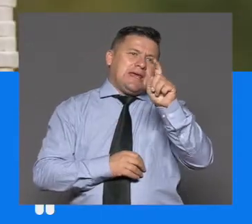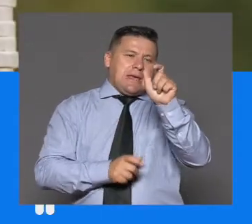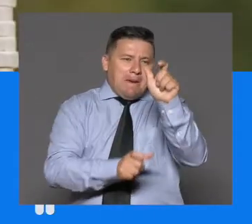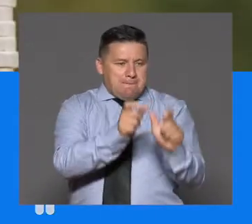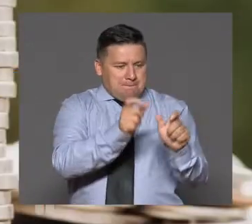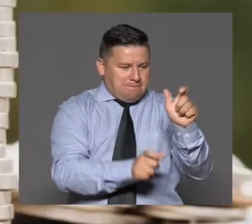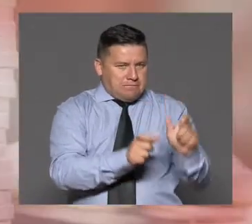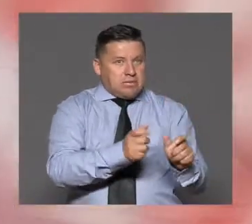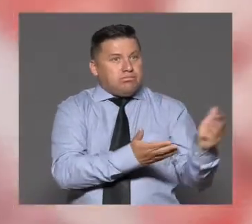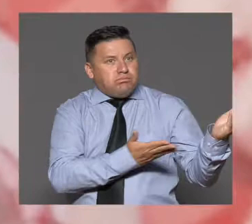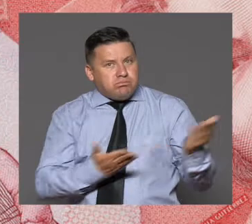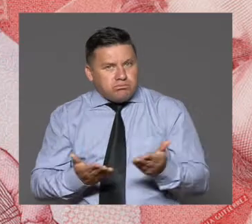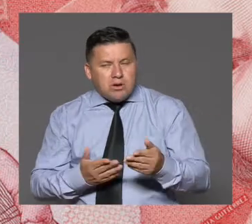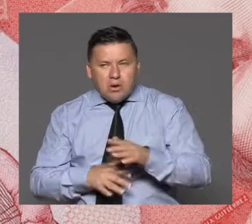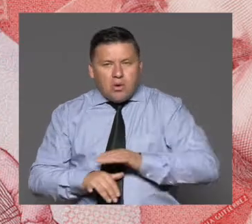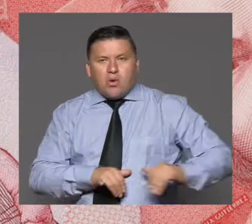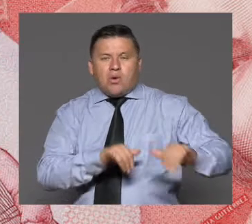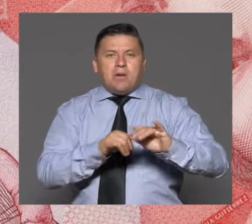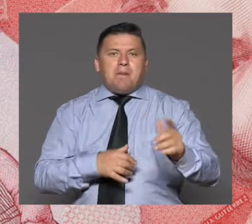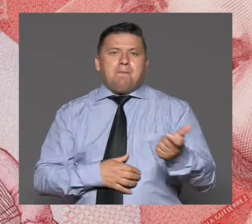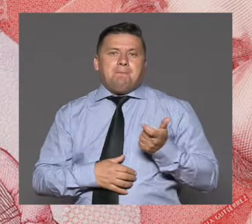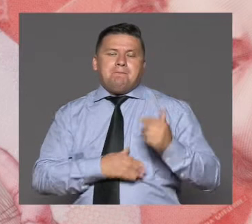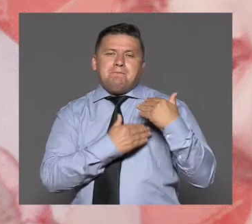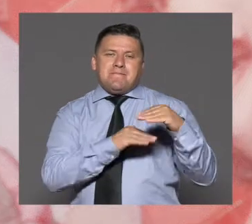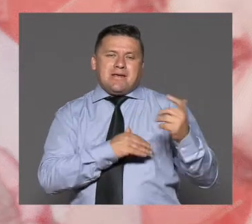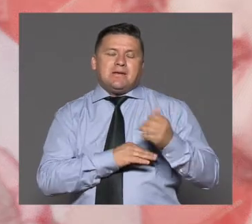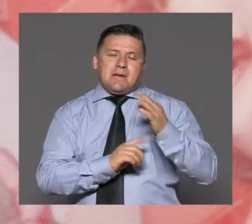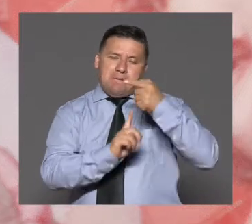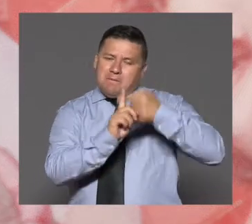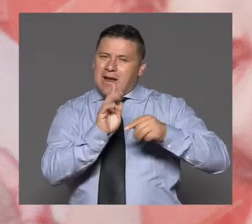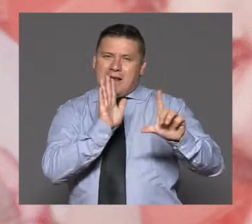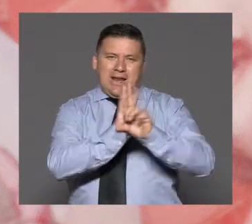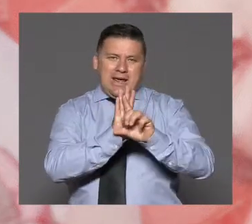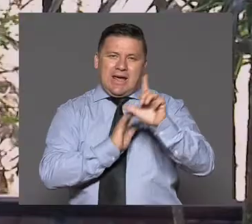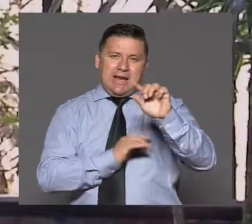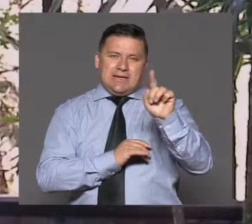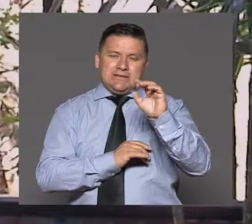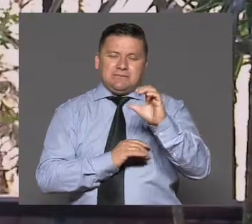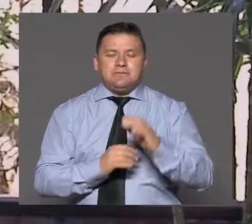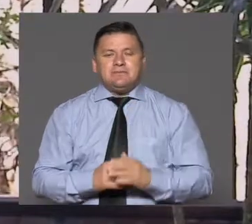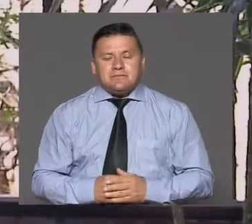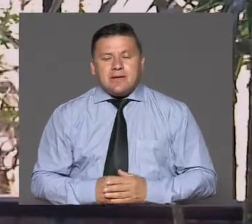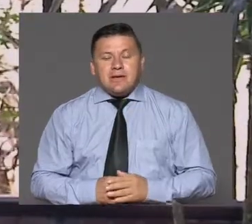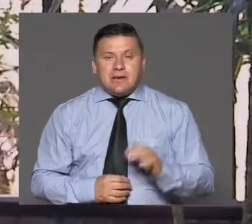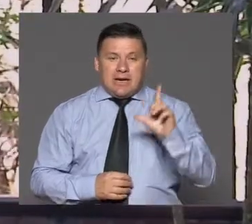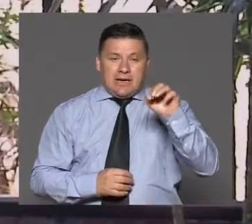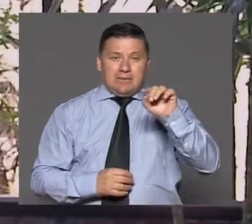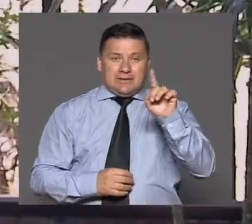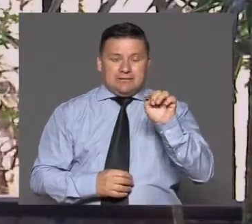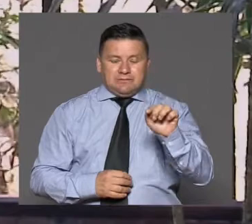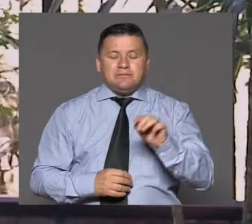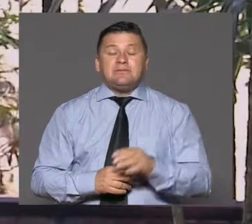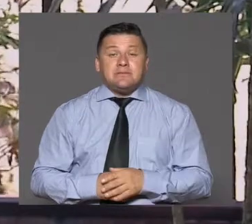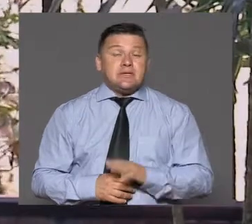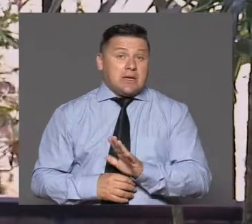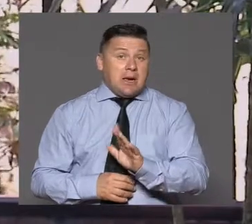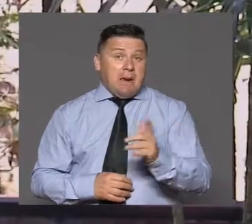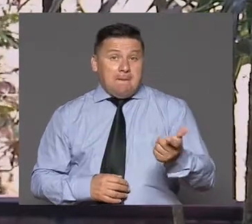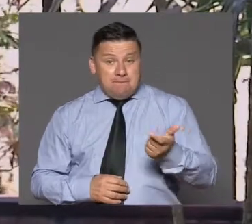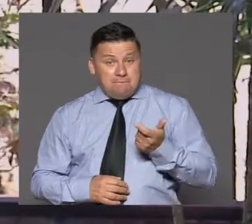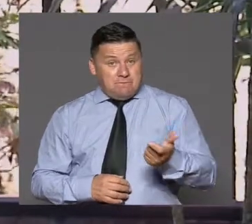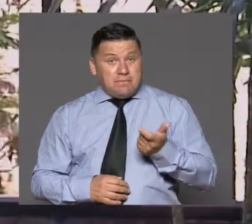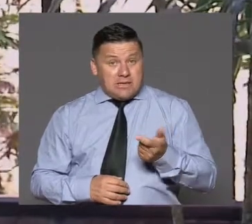personas, reciben el equivalente a un salario mínimo mensual legal vigente. Profundizar en conocimiento en materia